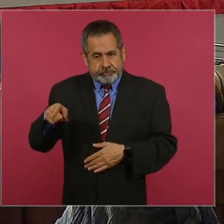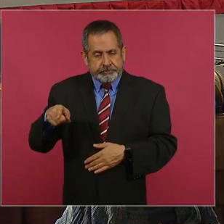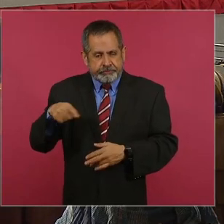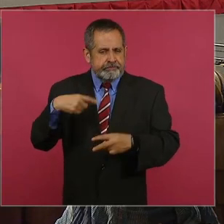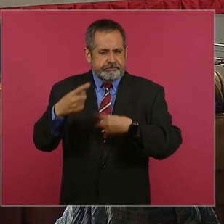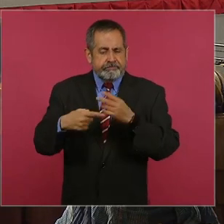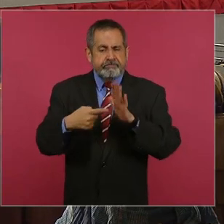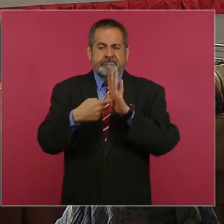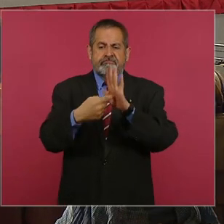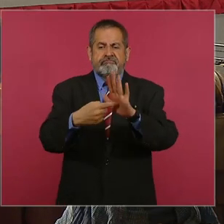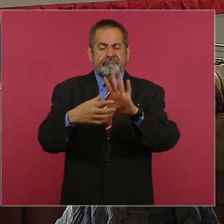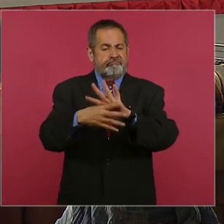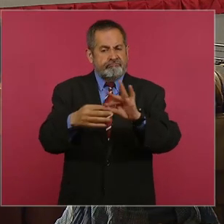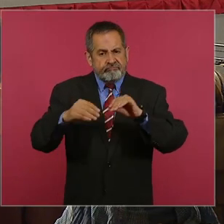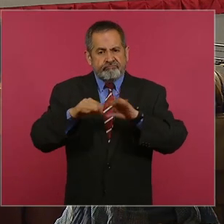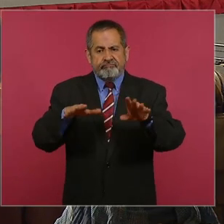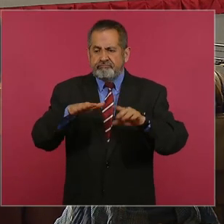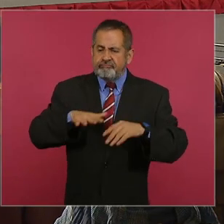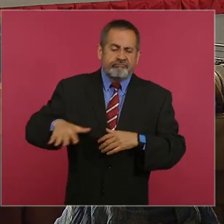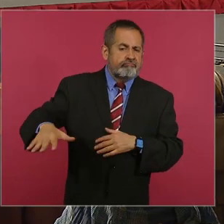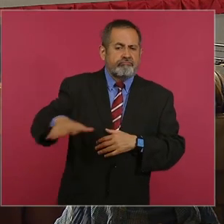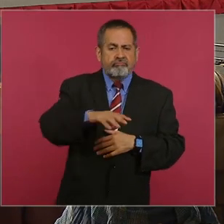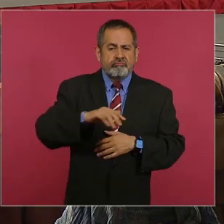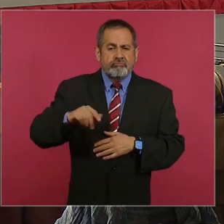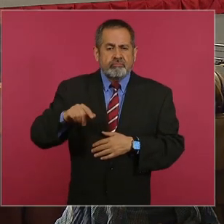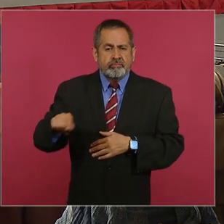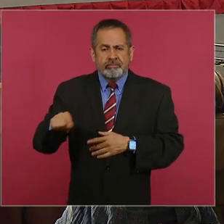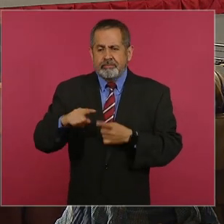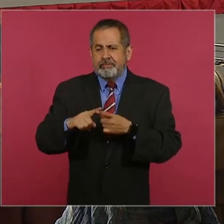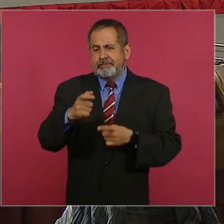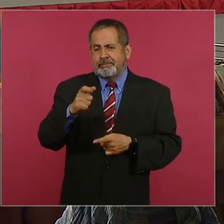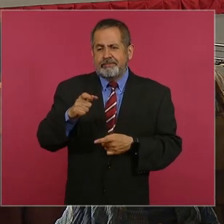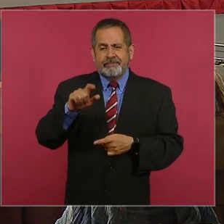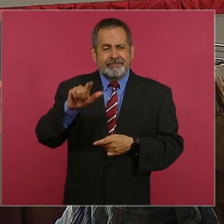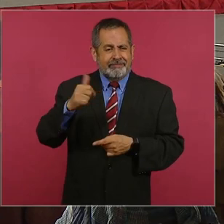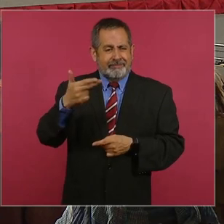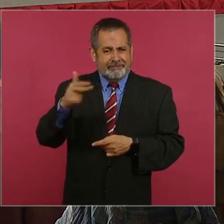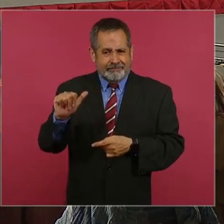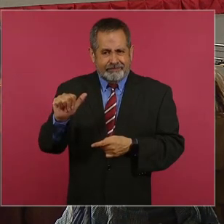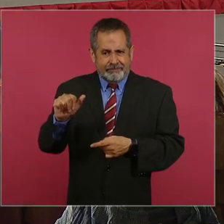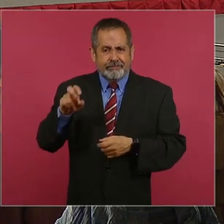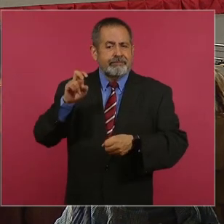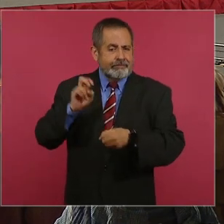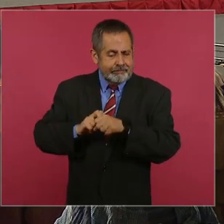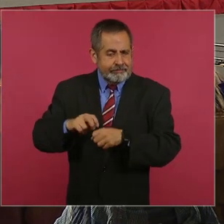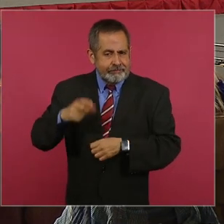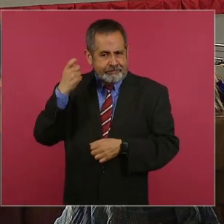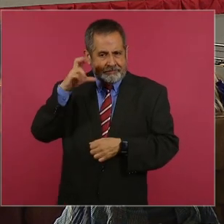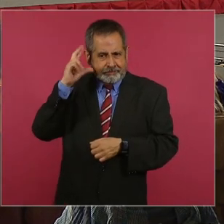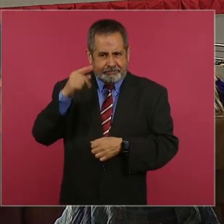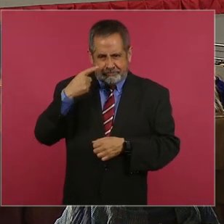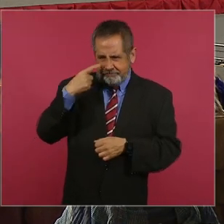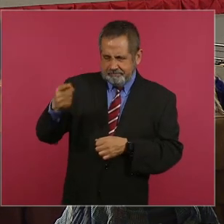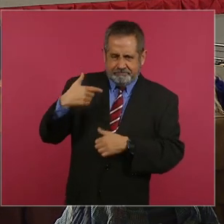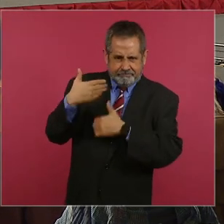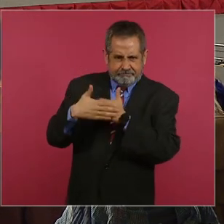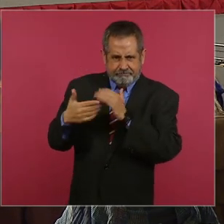a presentar la zona arqueológica de Xelja en la costa de Quintana Roo gracias